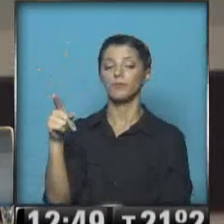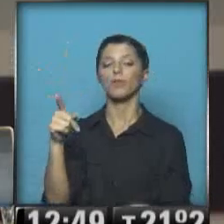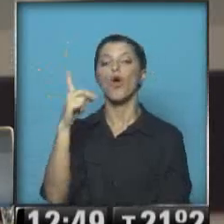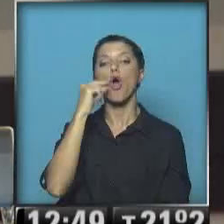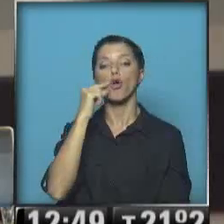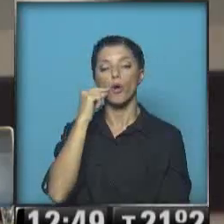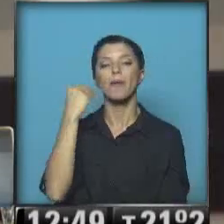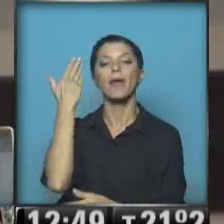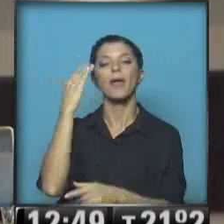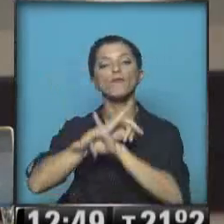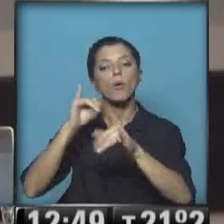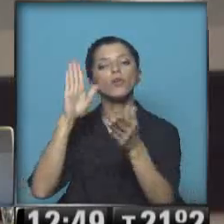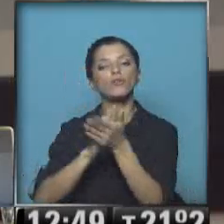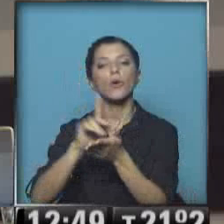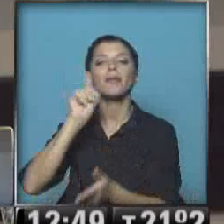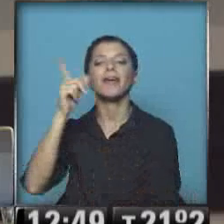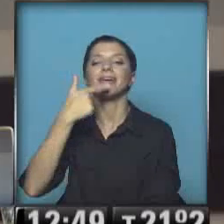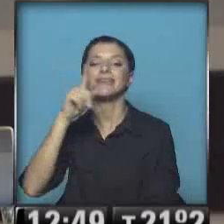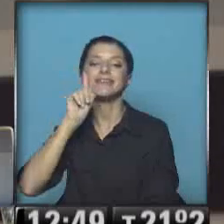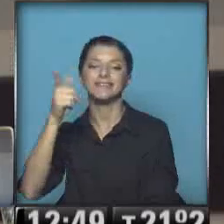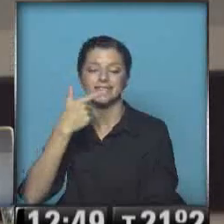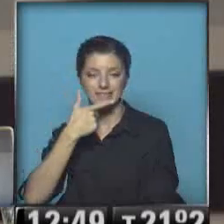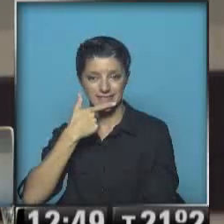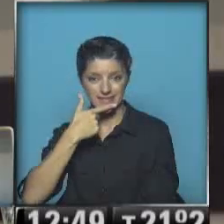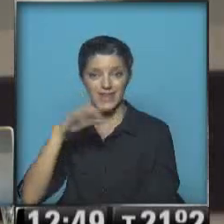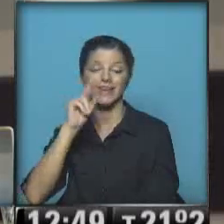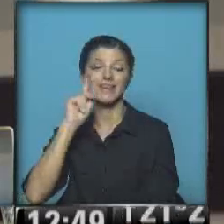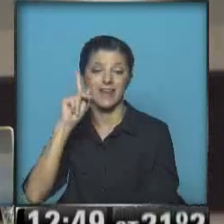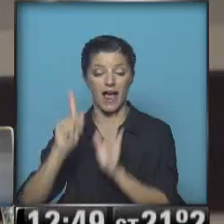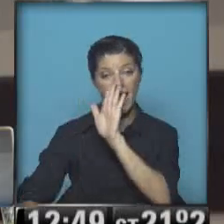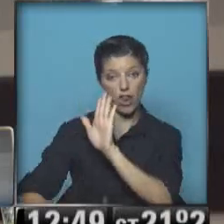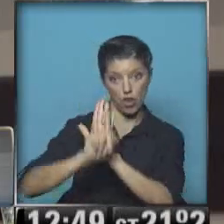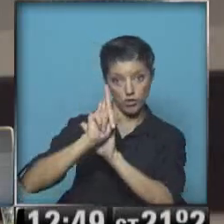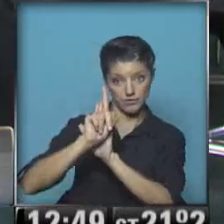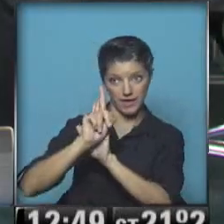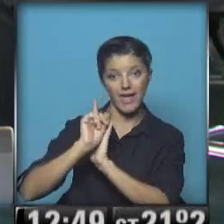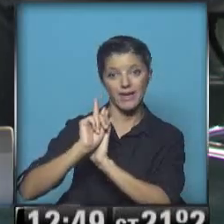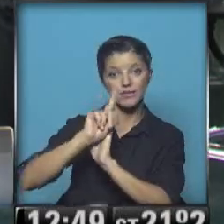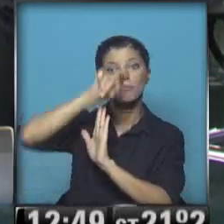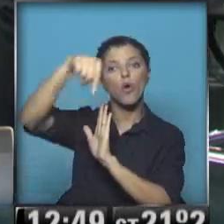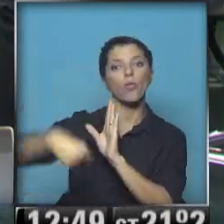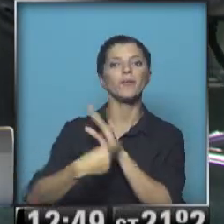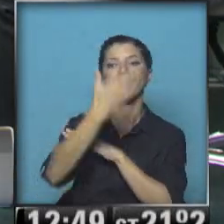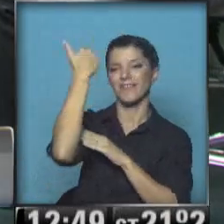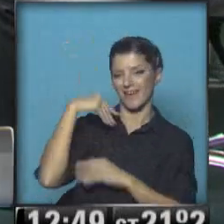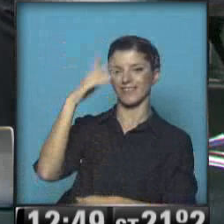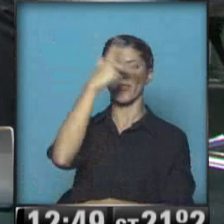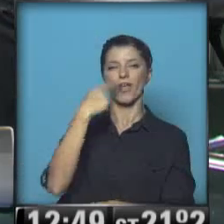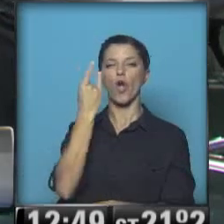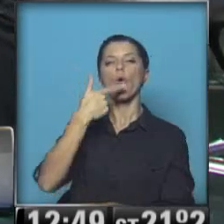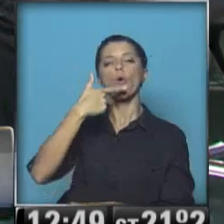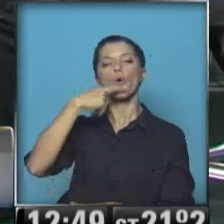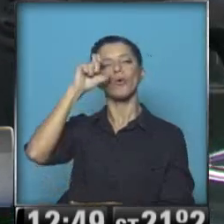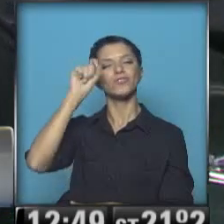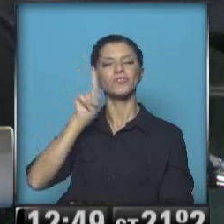del Isis en el norte de Irak de que muchos de ellos vienen de las filas de de saddam hussein no era